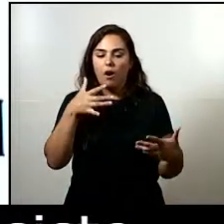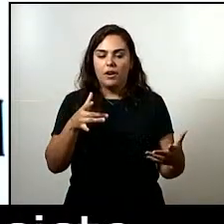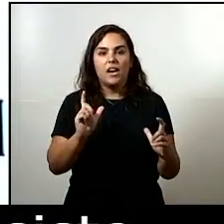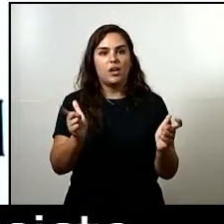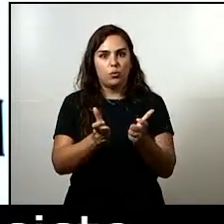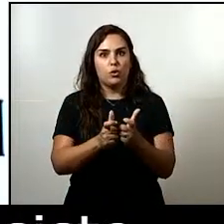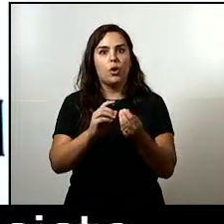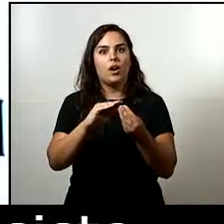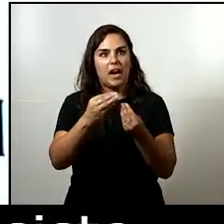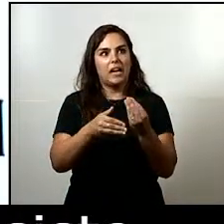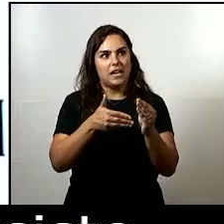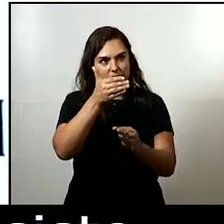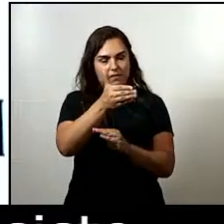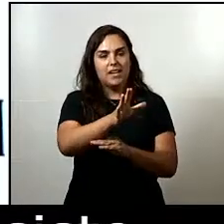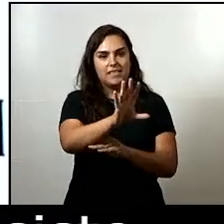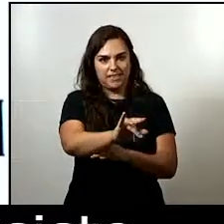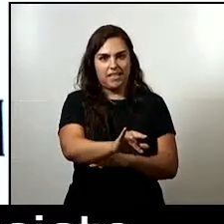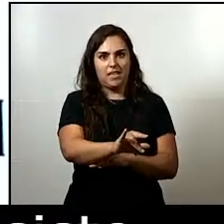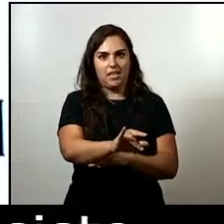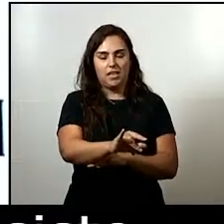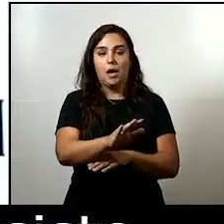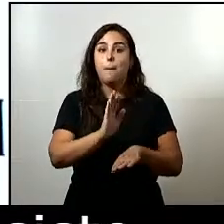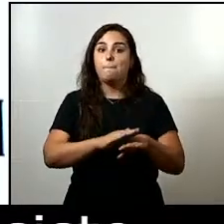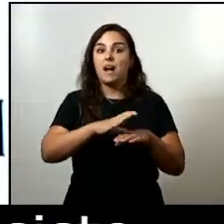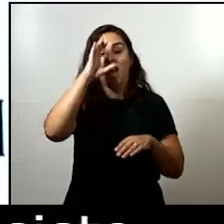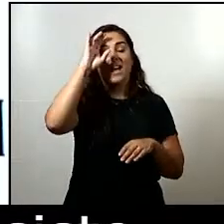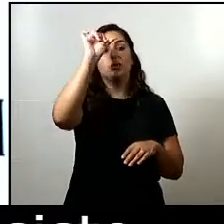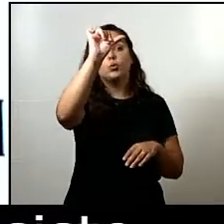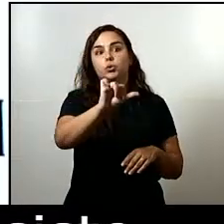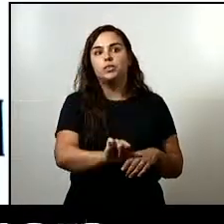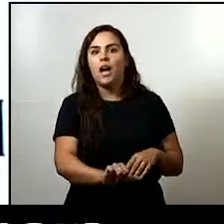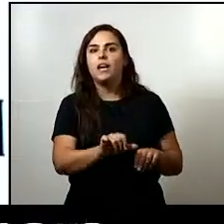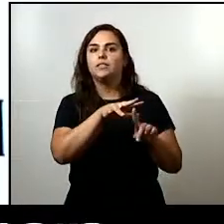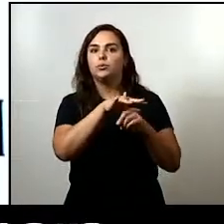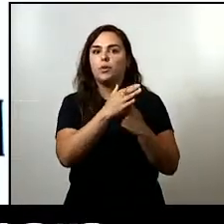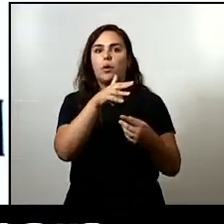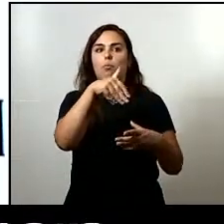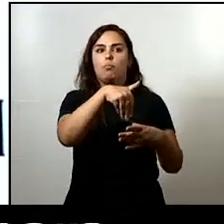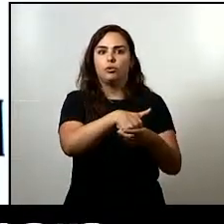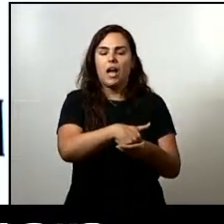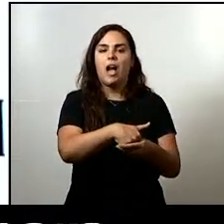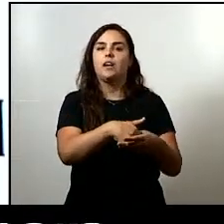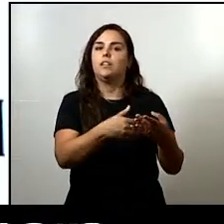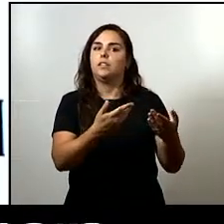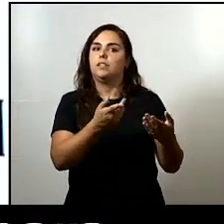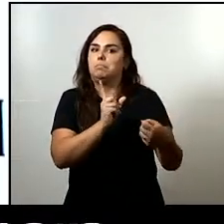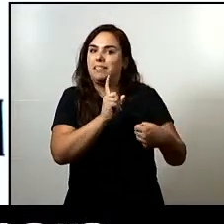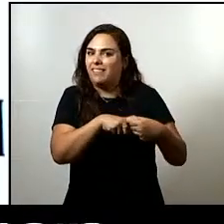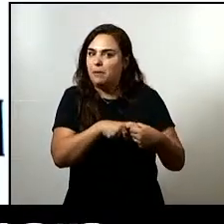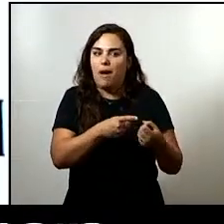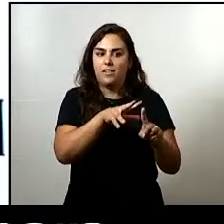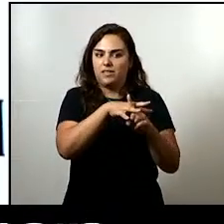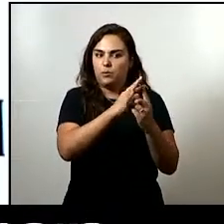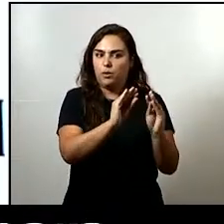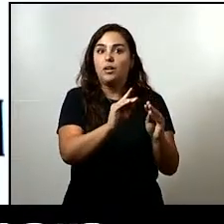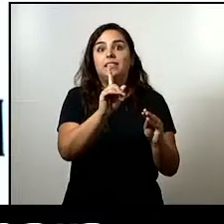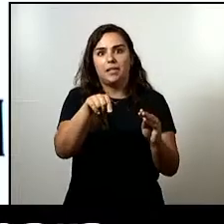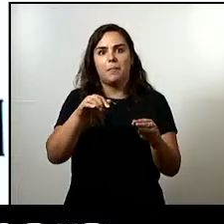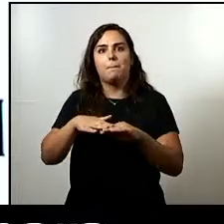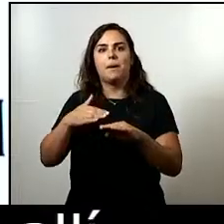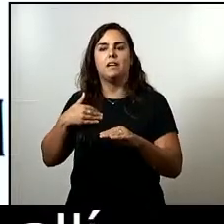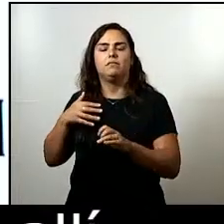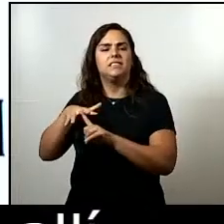en Canarias, no solamente para escuchar y conocer y votar y tener voz y voto en lo que allí ocurra, sino también para exponer